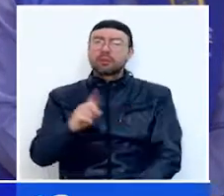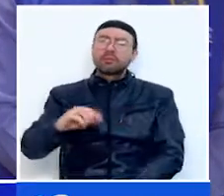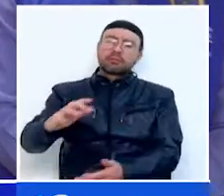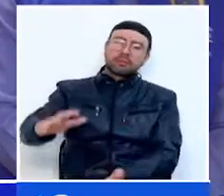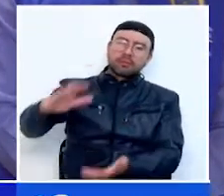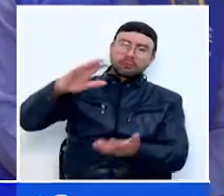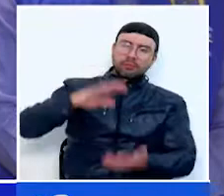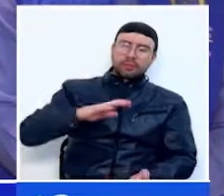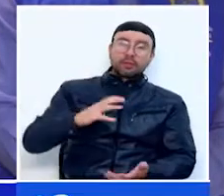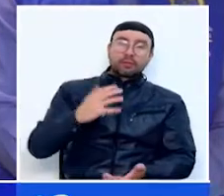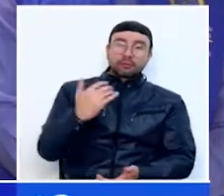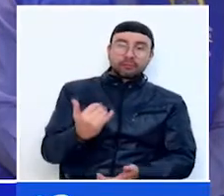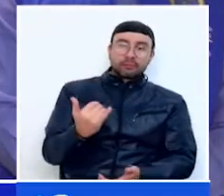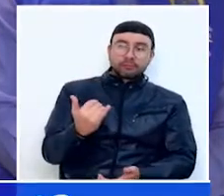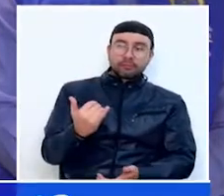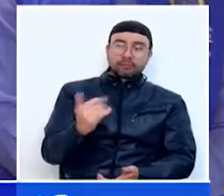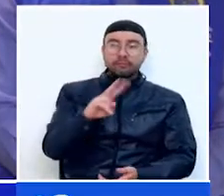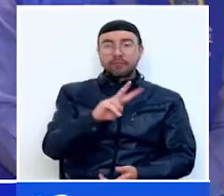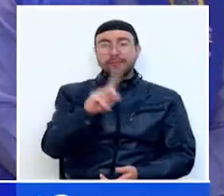también